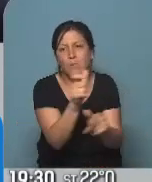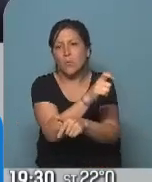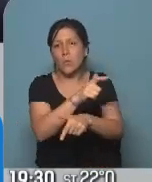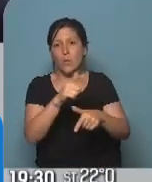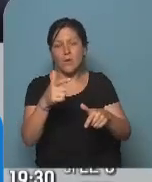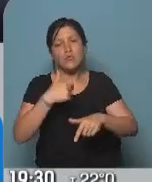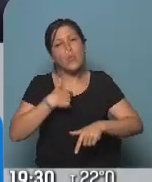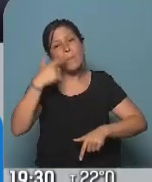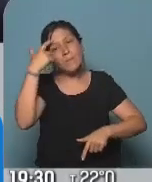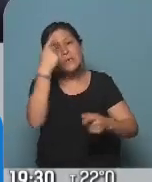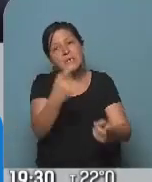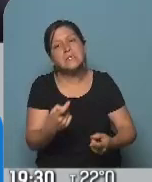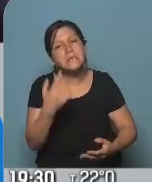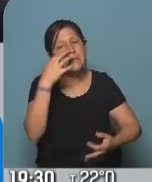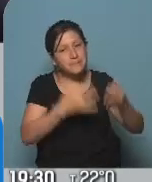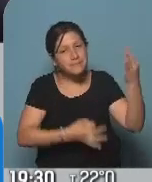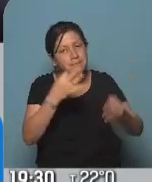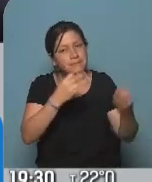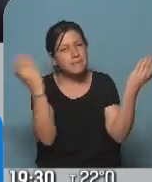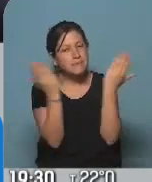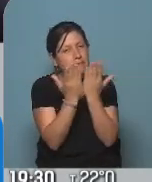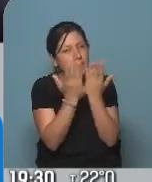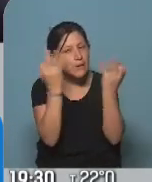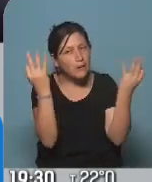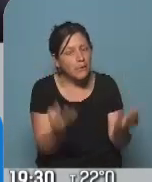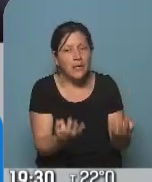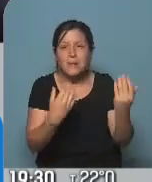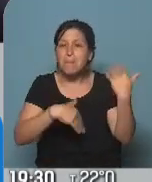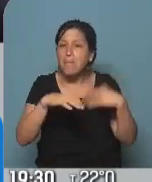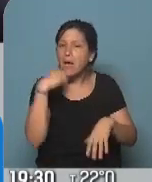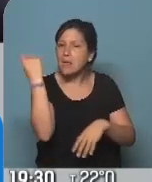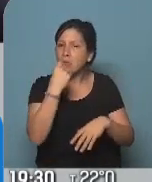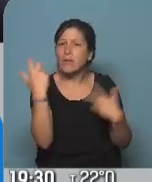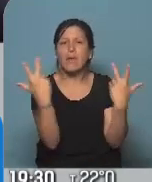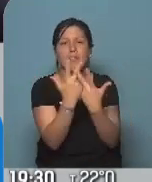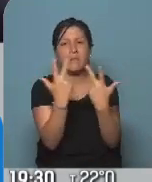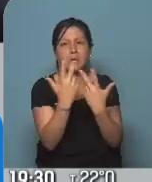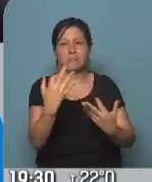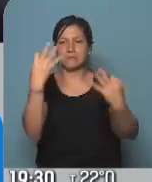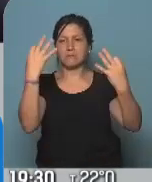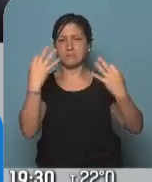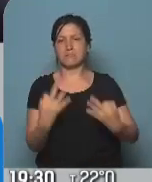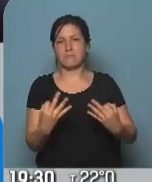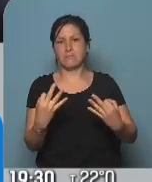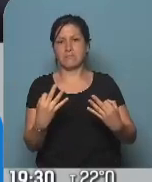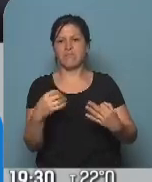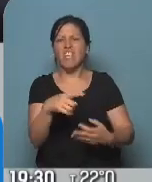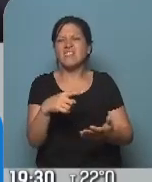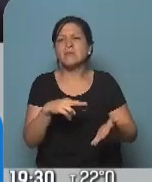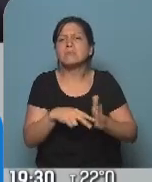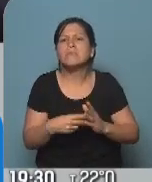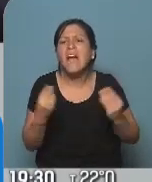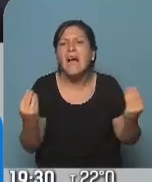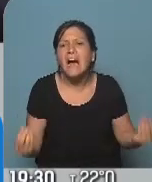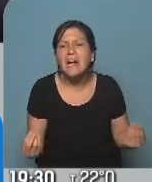que hay que analizarlo bien, hay que estudiarlo bien y hay que sentarse a discutirlo con seriedad. Y discutirlo con seriedad quiere decir darse un buen tiempo para discutir y